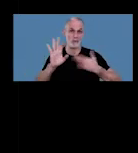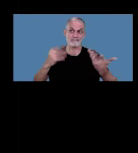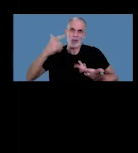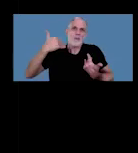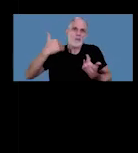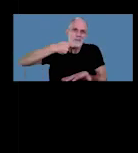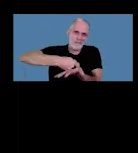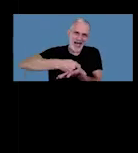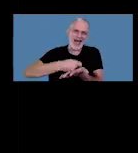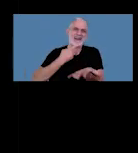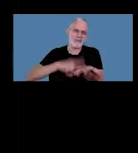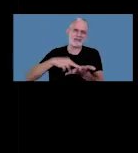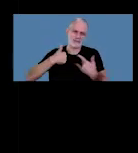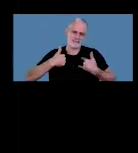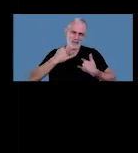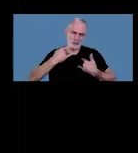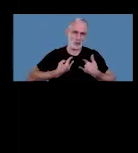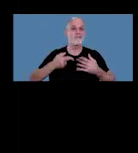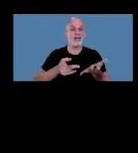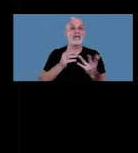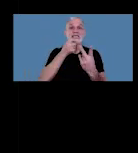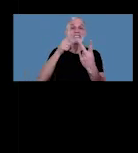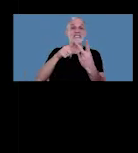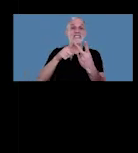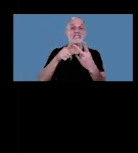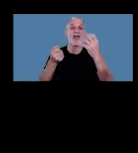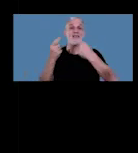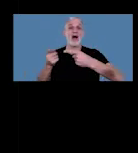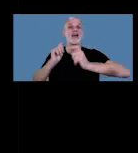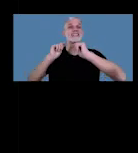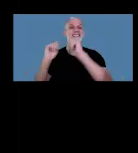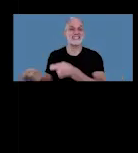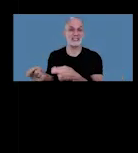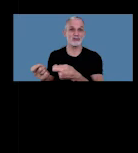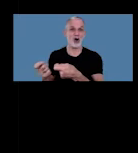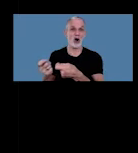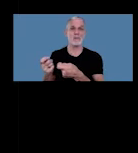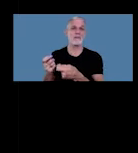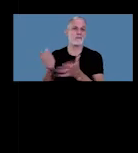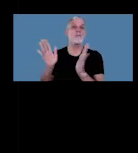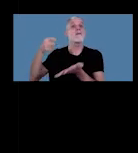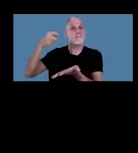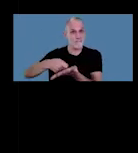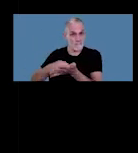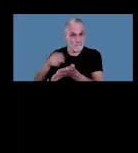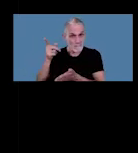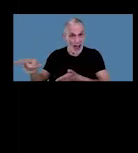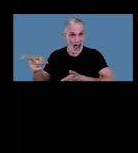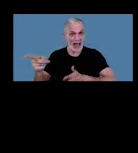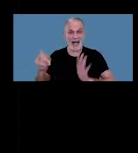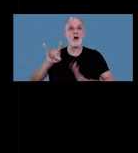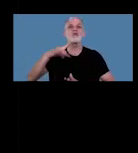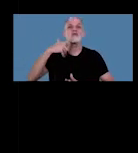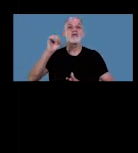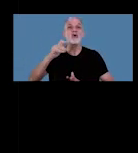obligación tributaria. Mientras tanto, si estamos hablando de una cesión a título oneroso, ¿sí? Se reserva el usufructo, pero la